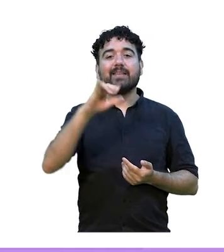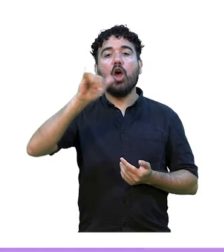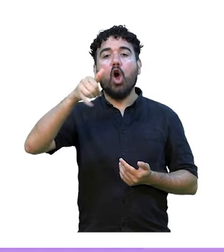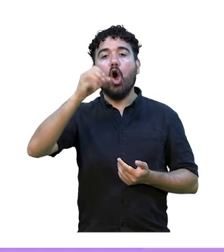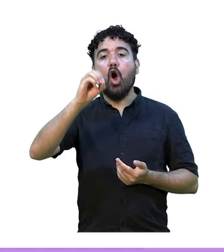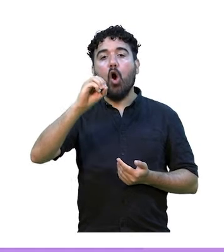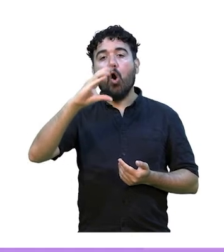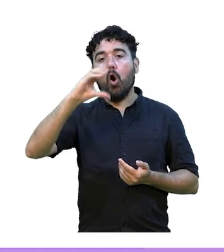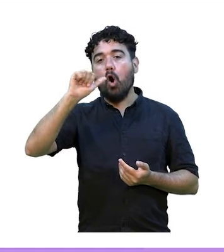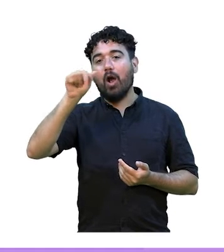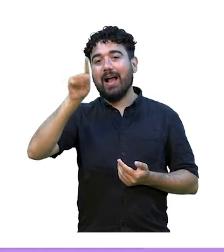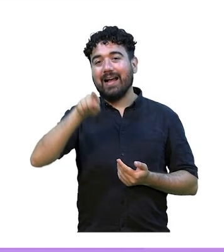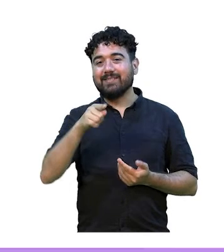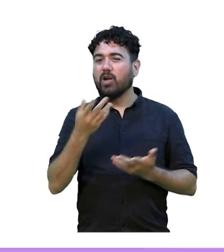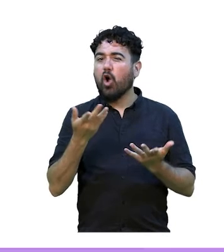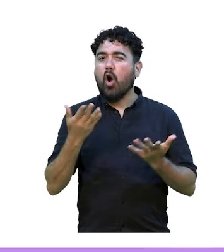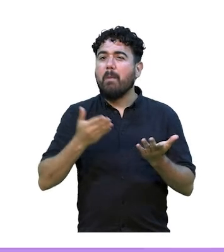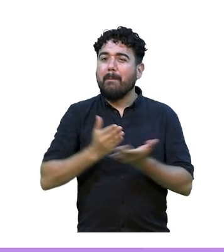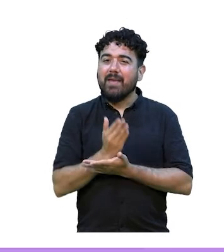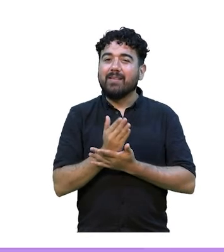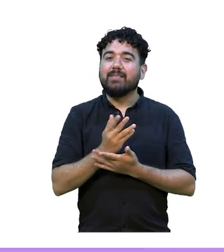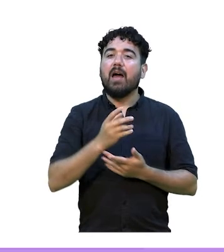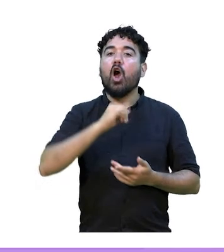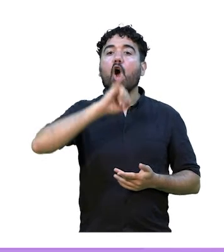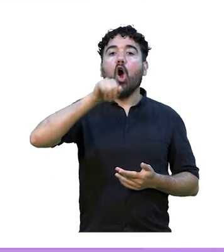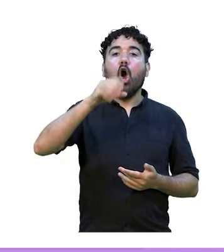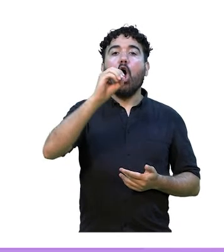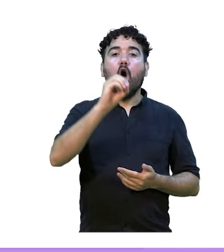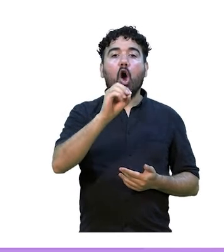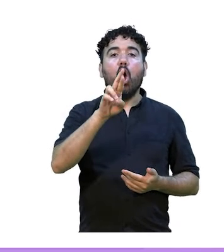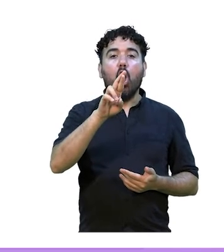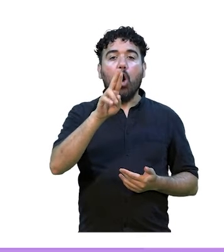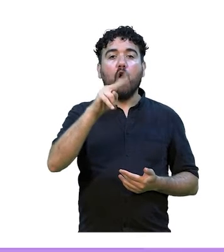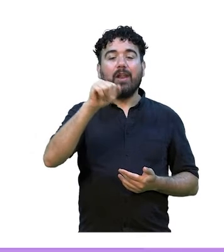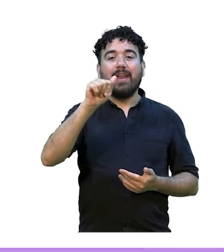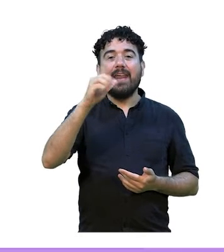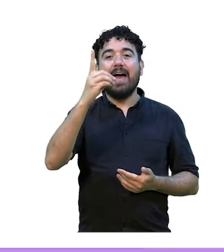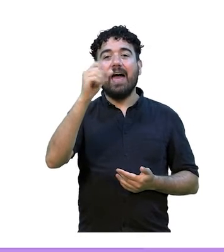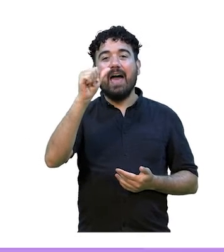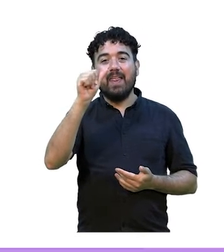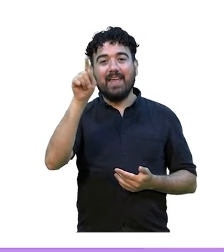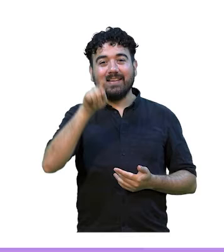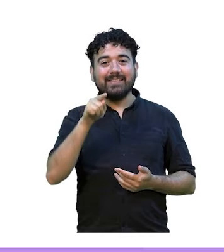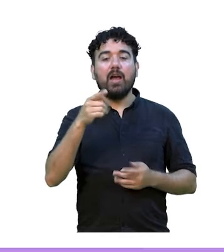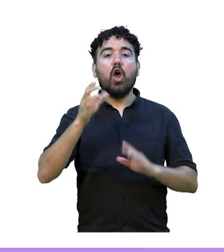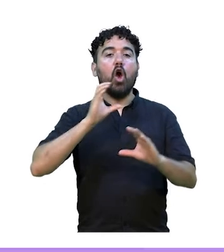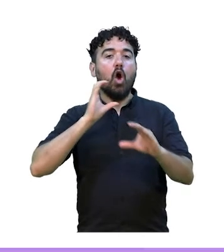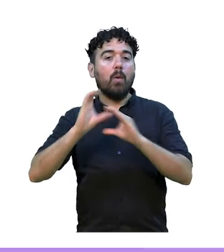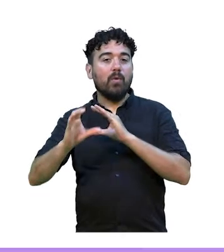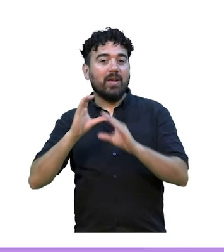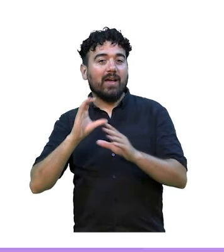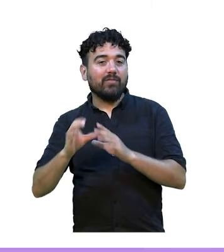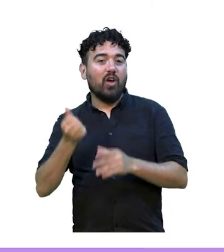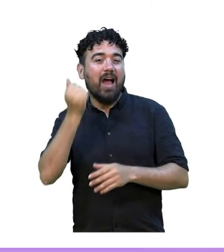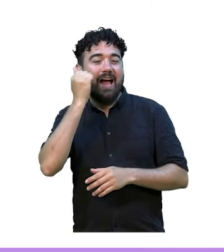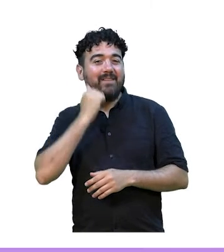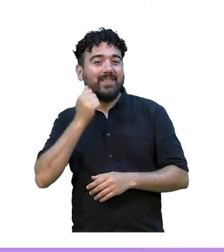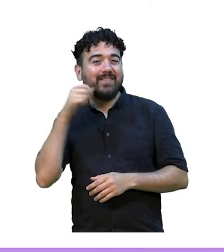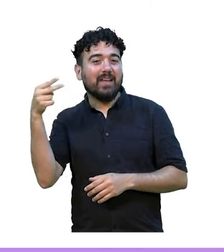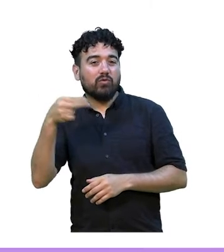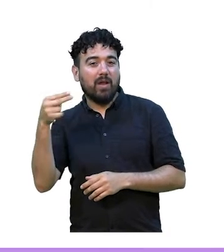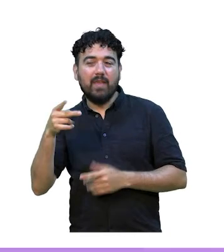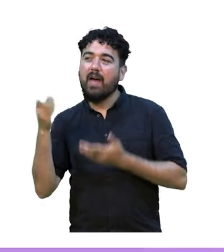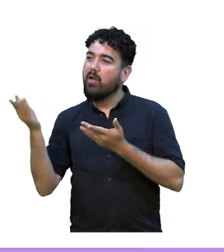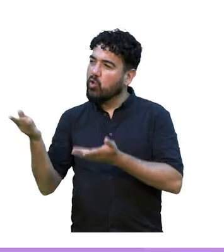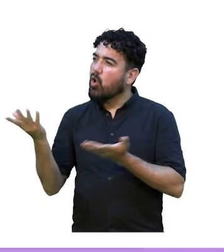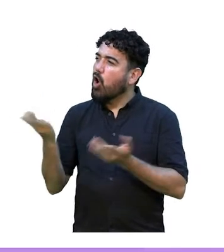se relacionan, ¿no?, muchísimo con esto. Claro, cómo surgieron estas jornadas de conversación sobre afectividad y sexualidad, y tú